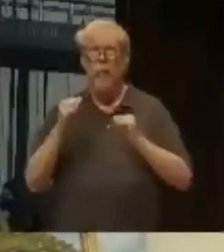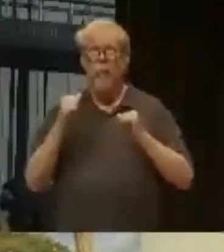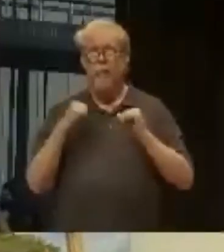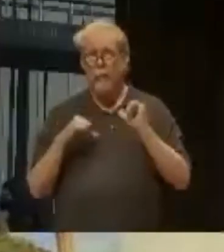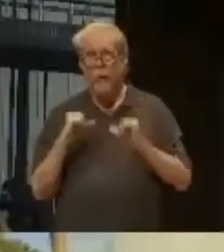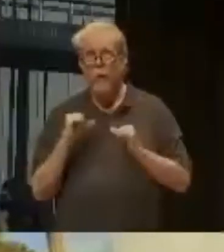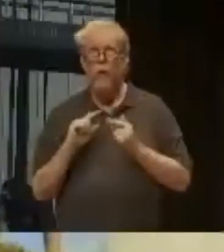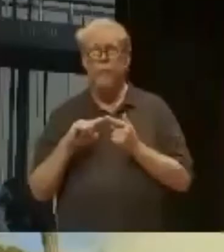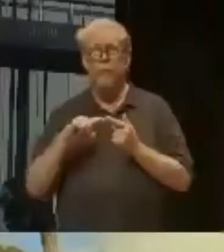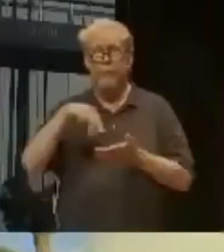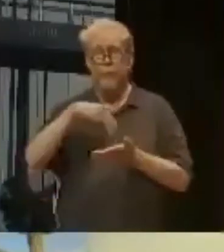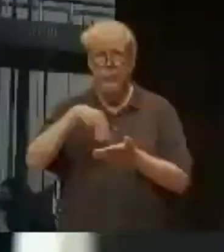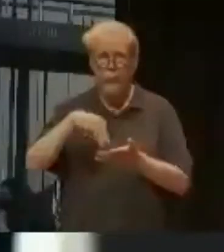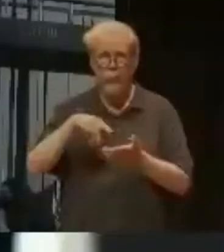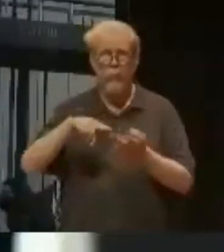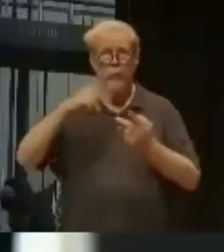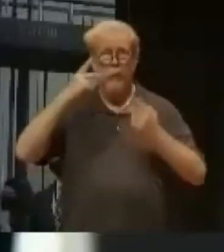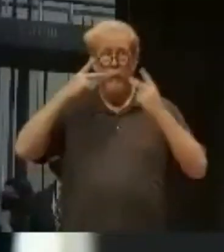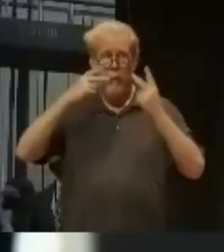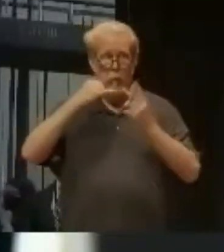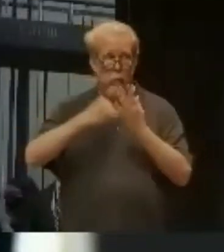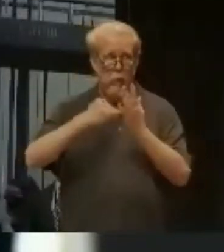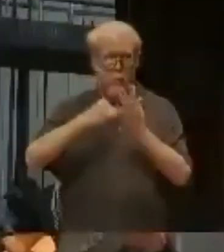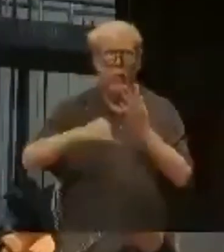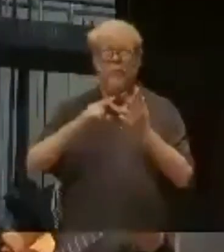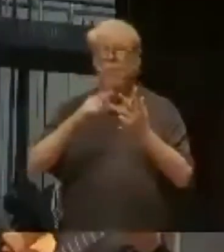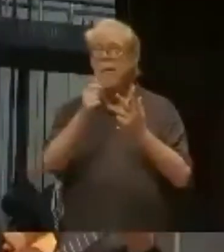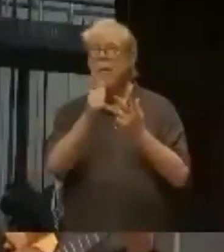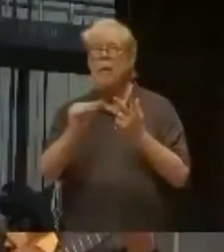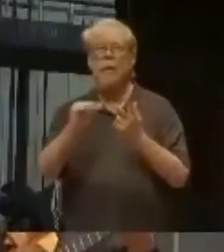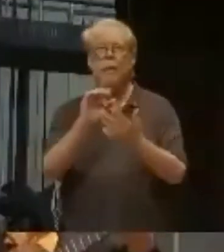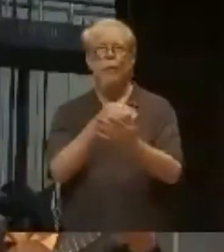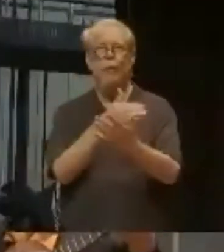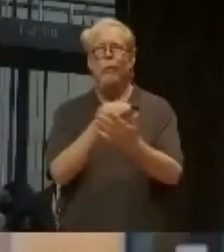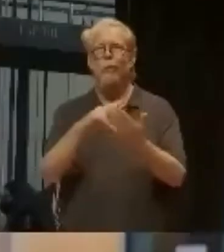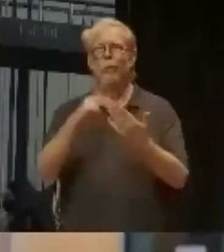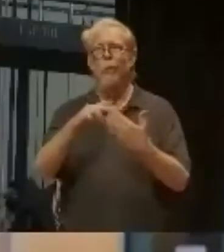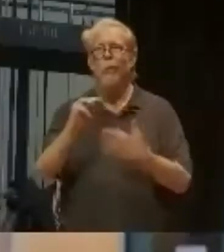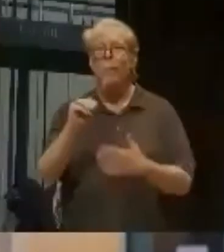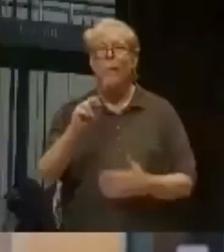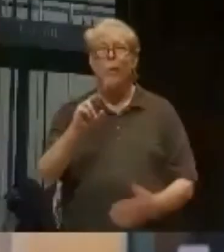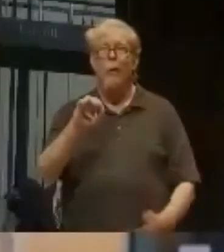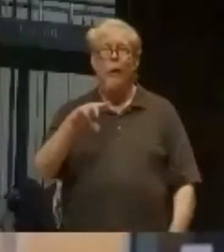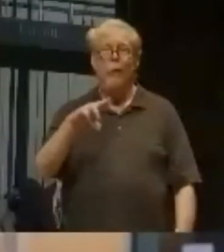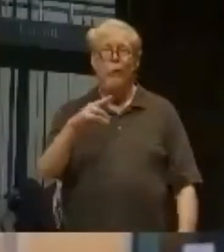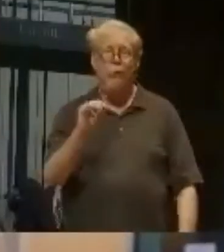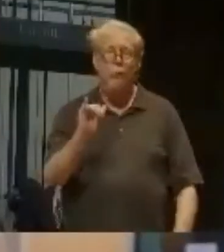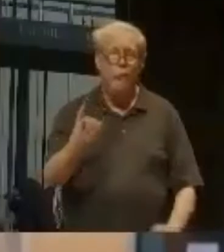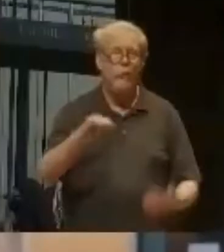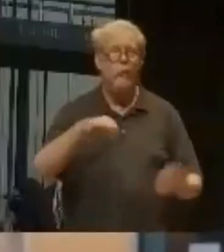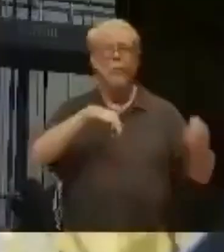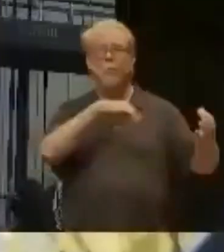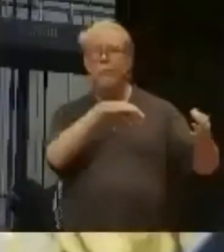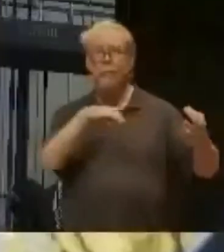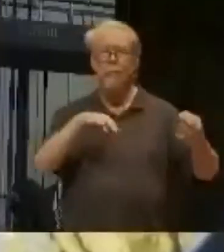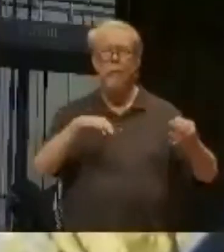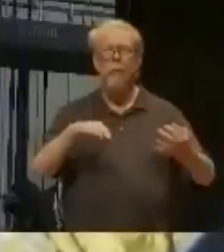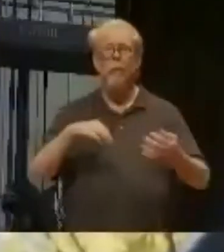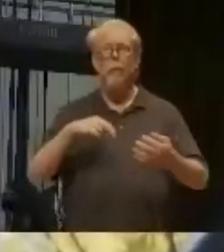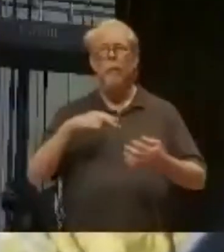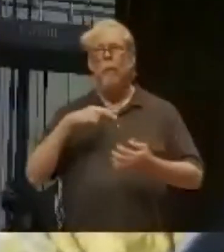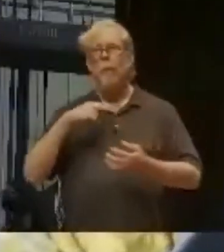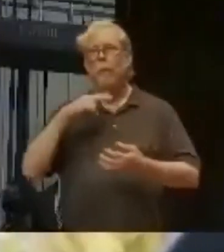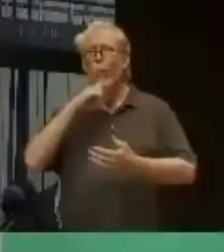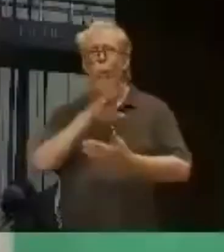Estos pueden ser desde teatro a danza, artes visuales y cualquiera de nuestros programas de música que incluyen mariachi, orquesta, coro y